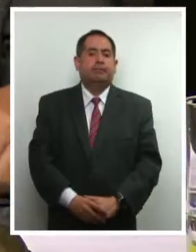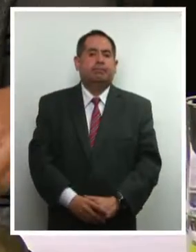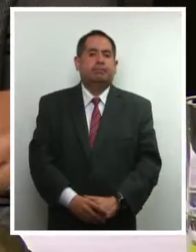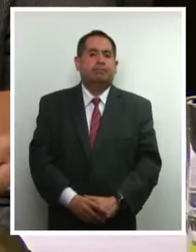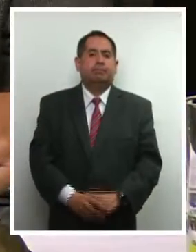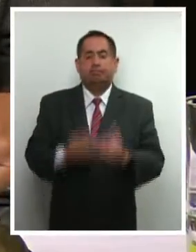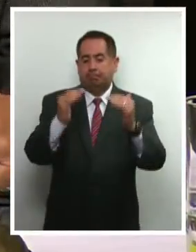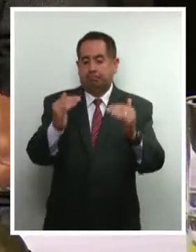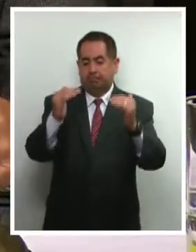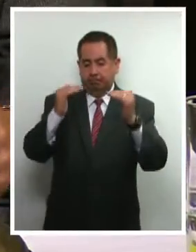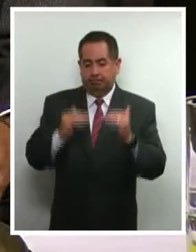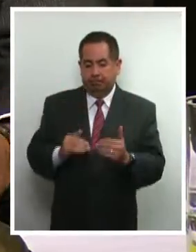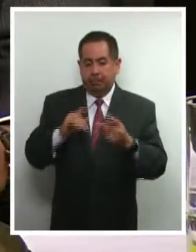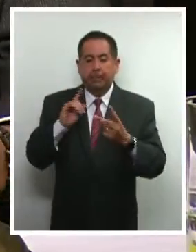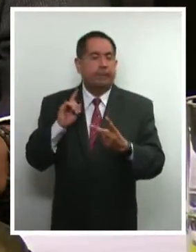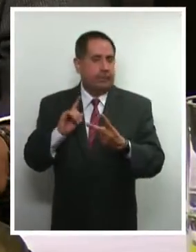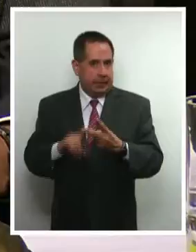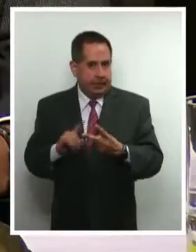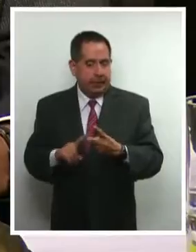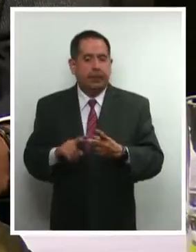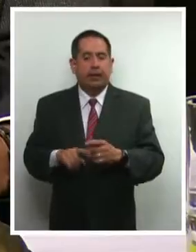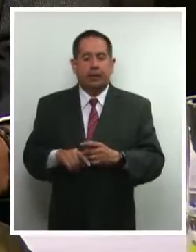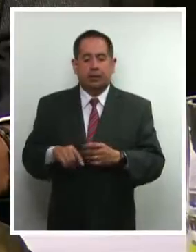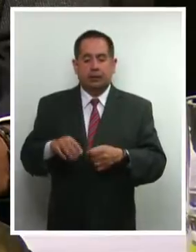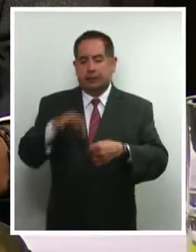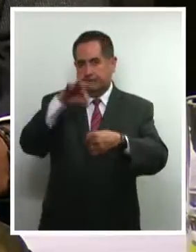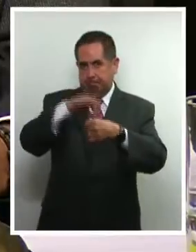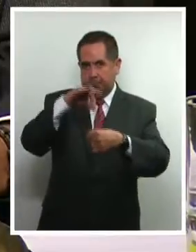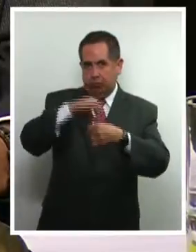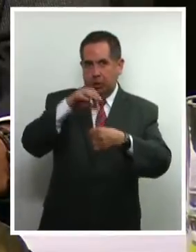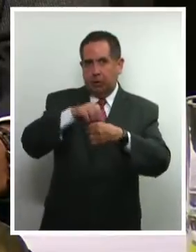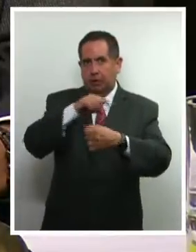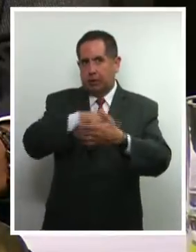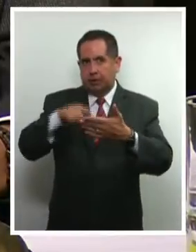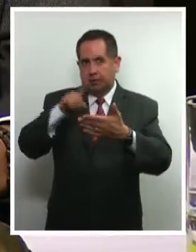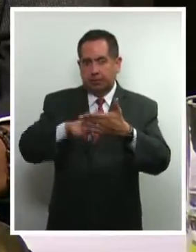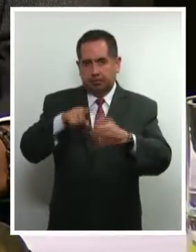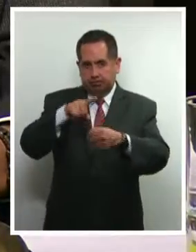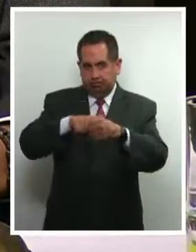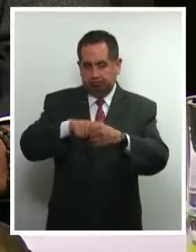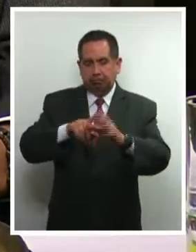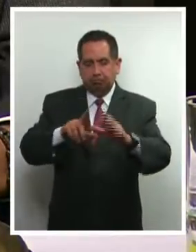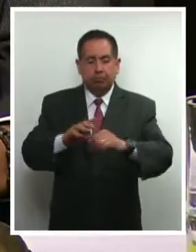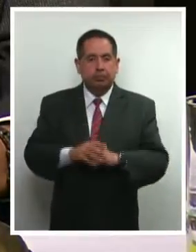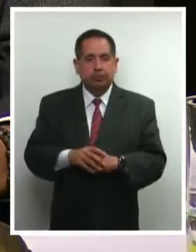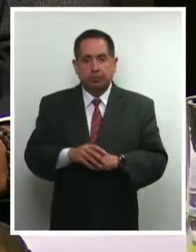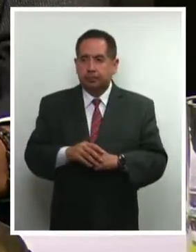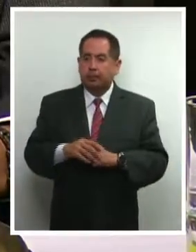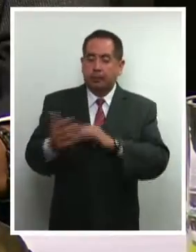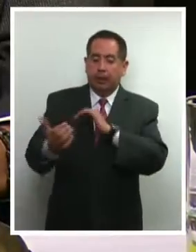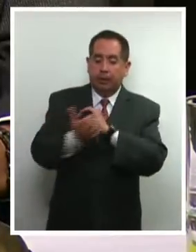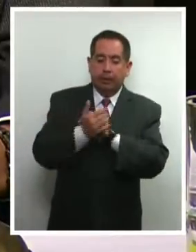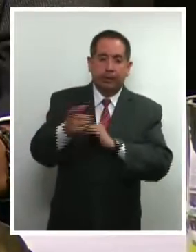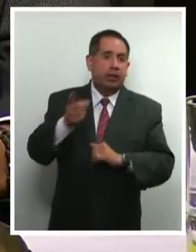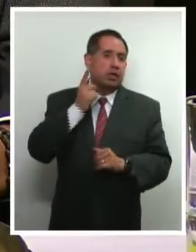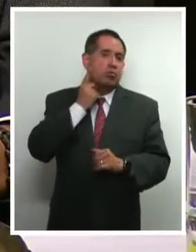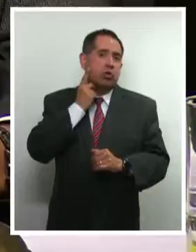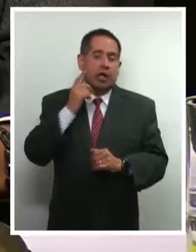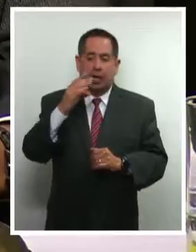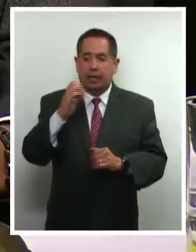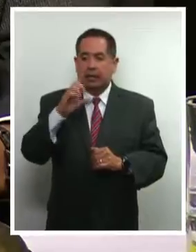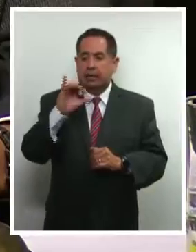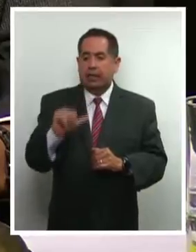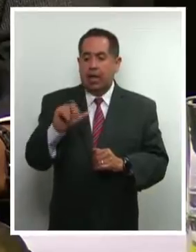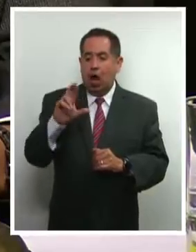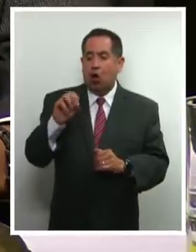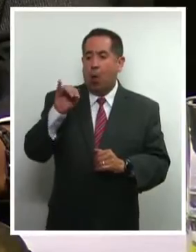Pasamos ahora a desahogar la siguiente votación y en atención a la solicitud de la diputada Cecilia